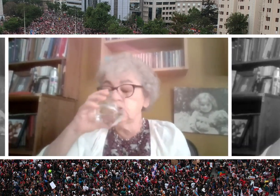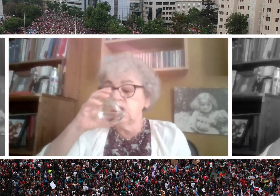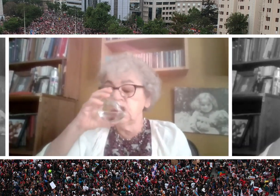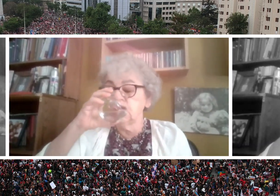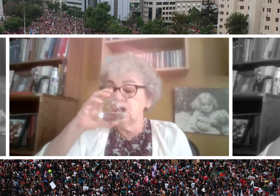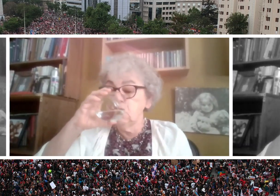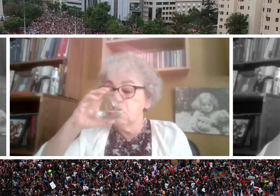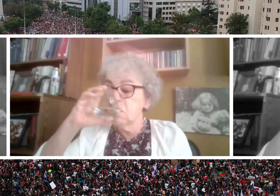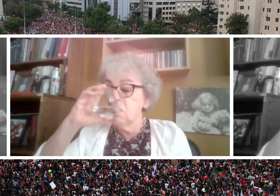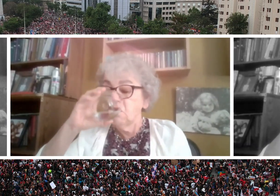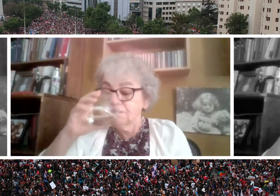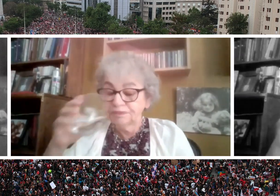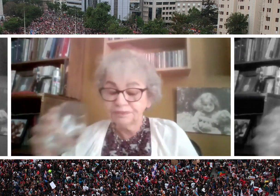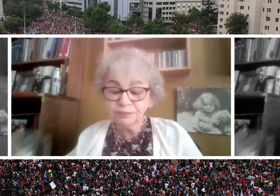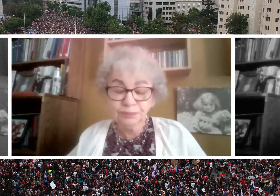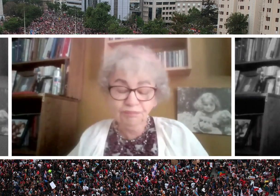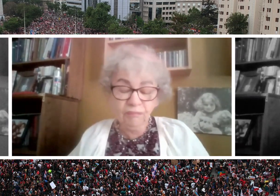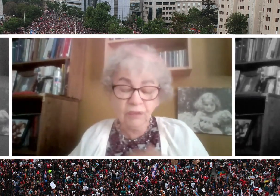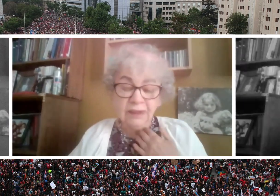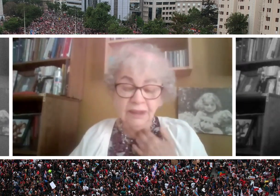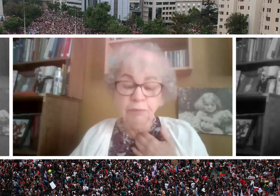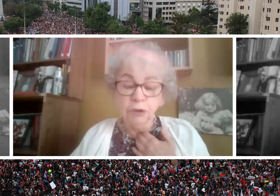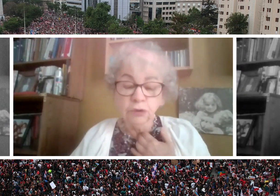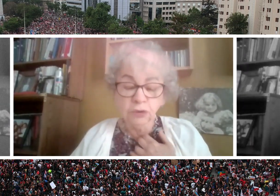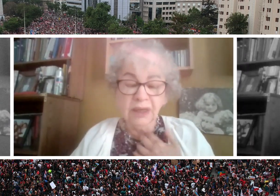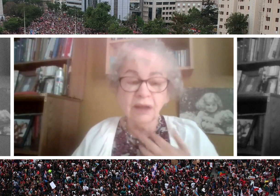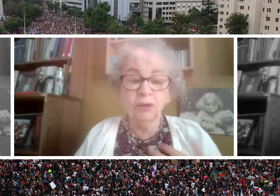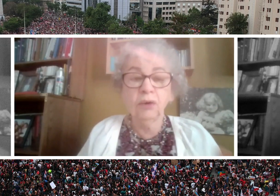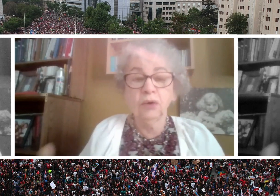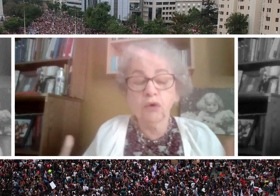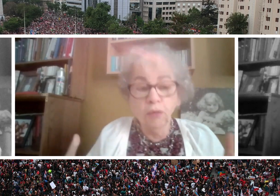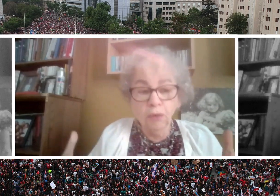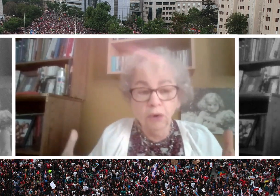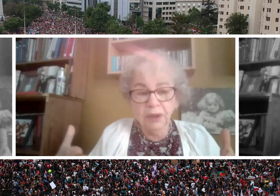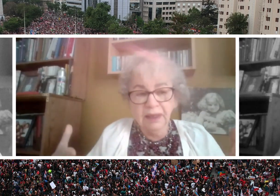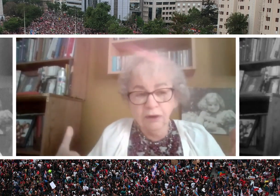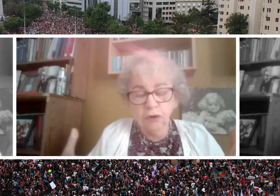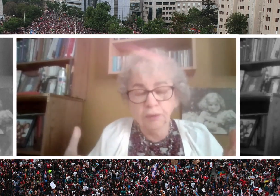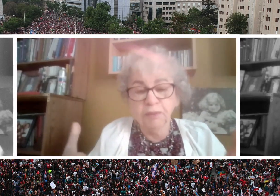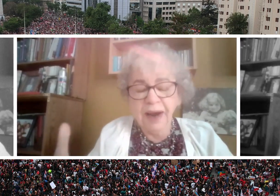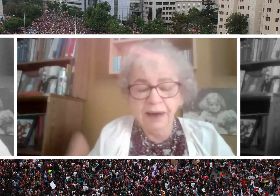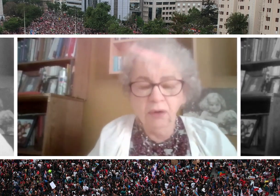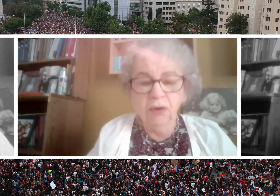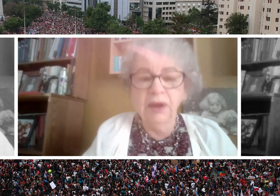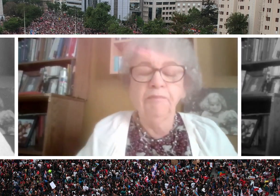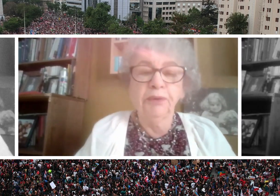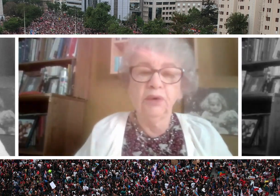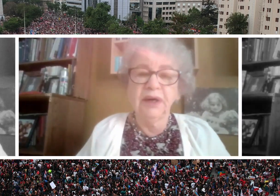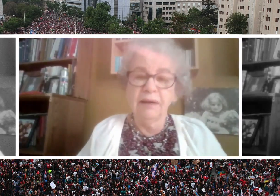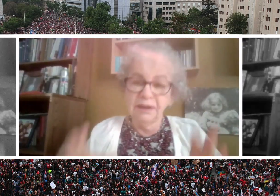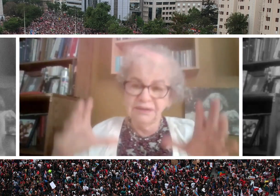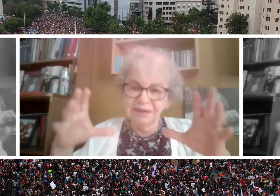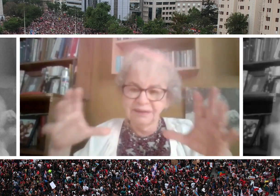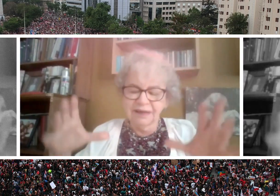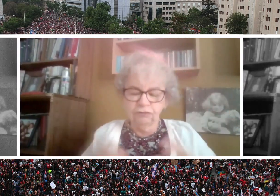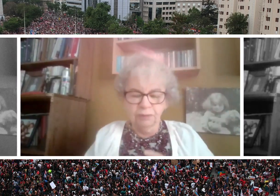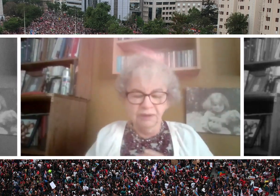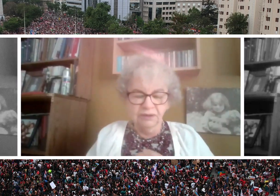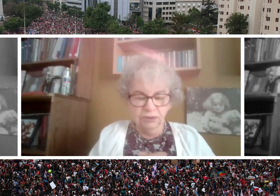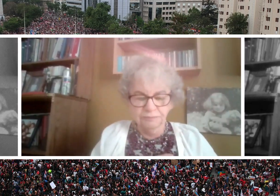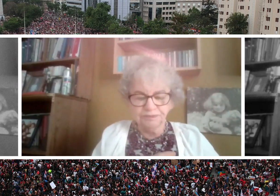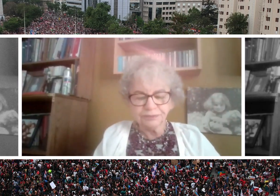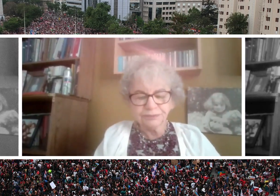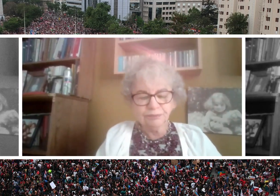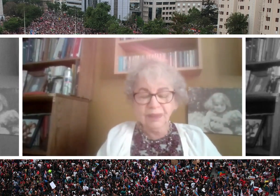se tiene que ir construyendo, y por otro lado, cómo incorporarlo en programas